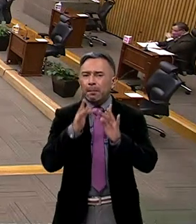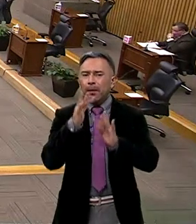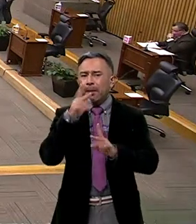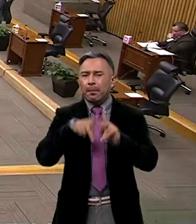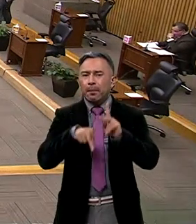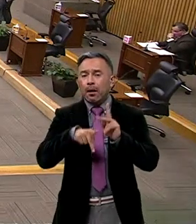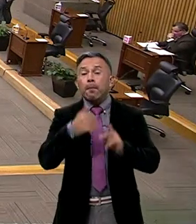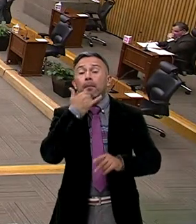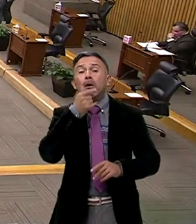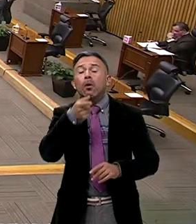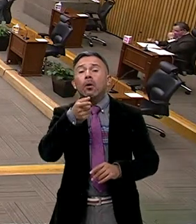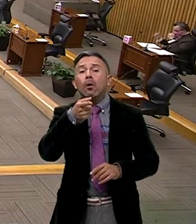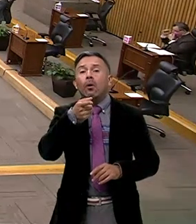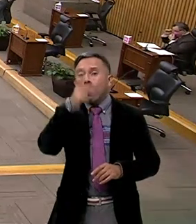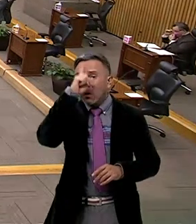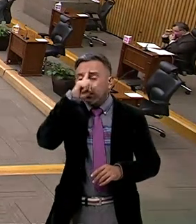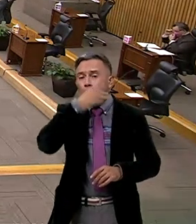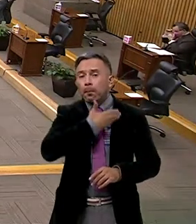presidentes